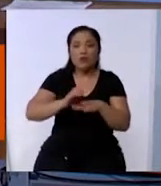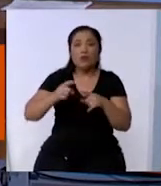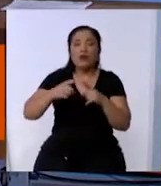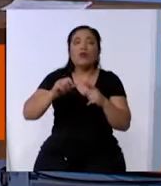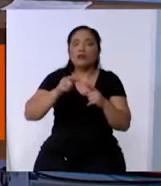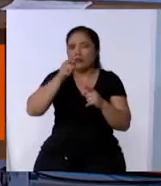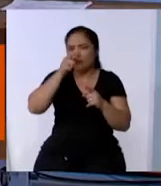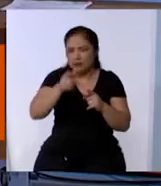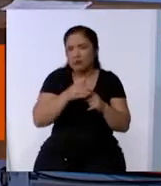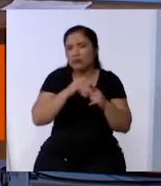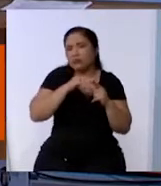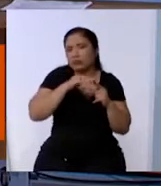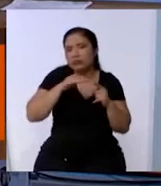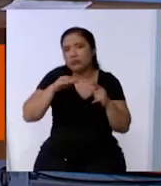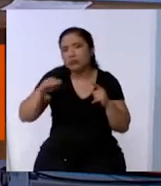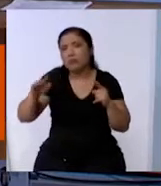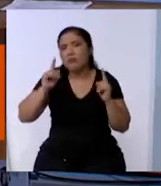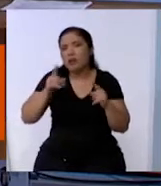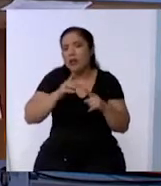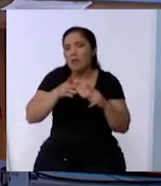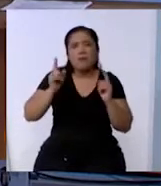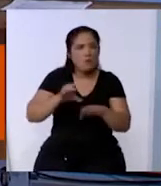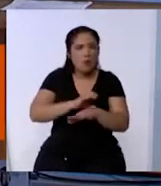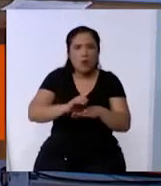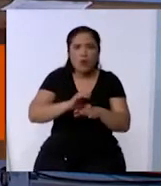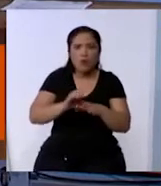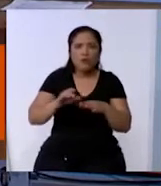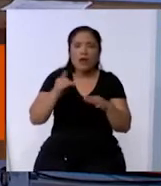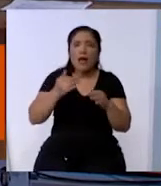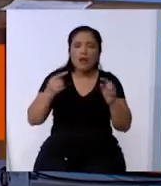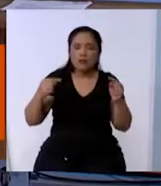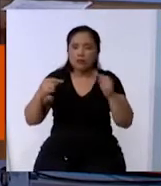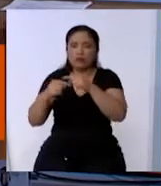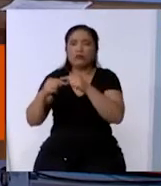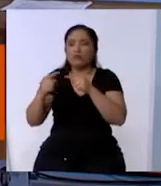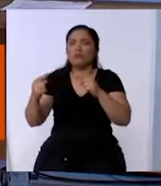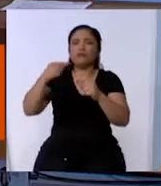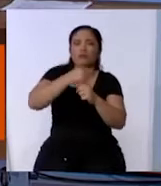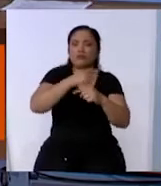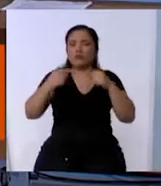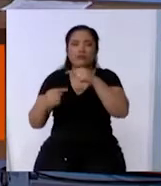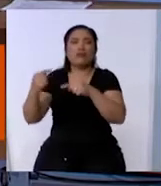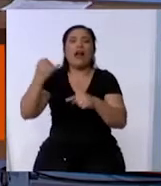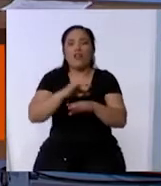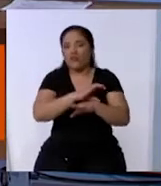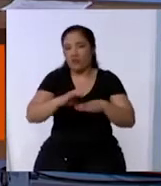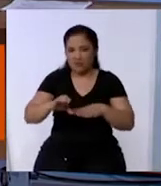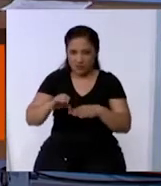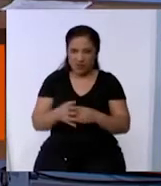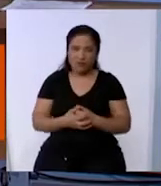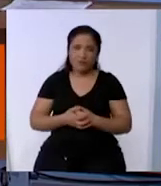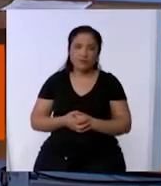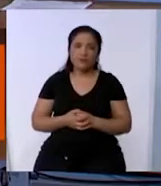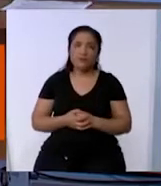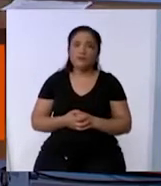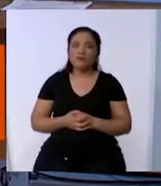Sí. Tiene un circuito por donde recorre, tiene un receptor y luego vuelve al punto de origen. Muy bien. Luego